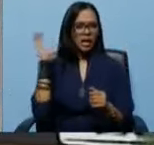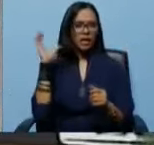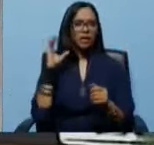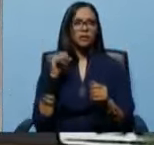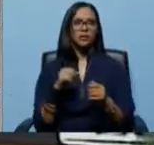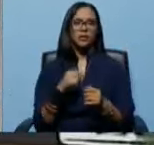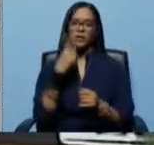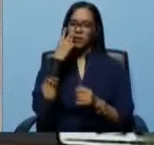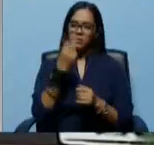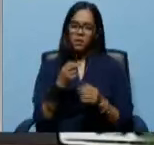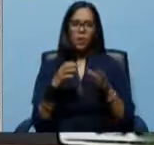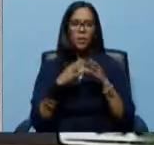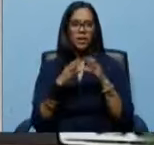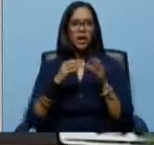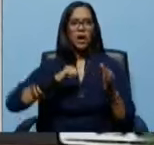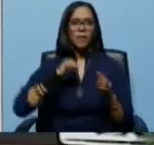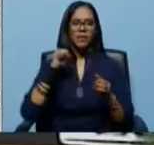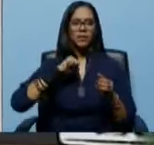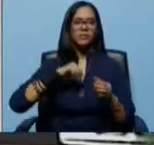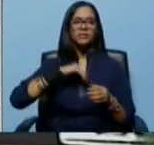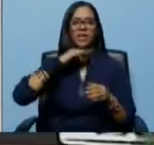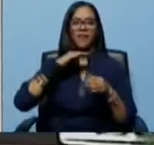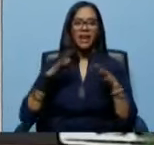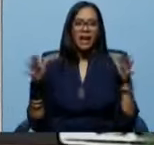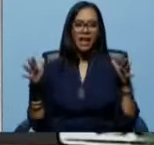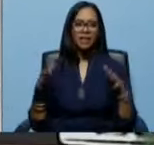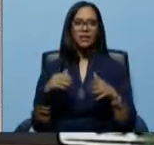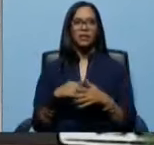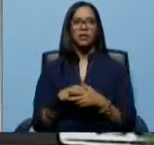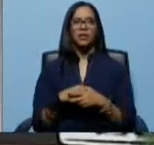Visité a unos compañeros de la policía por allá por Sabana Grande,